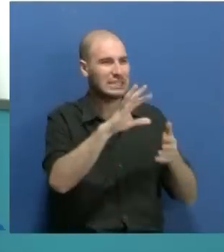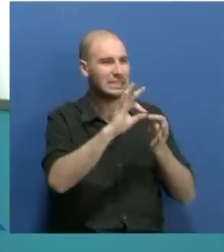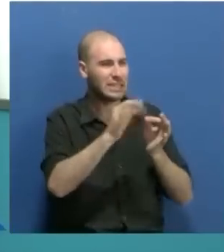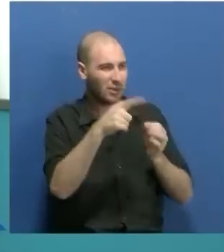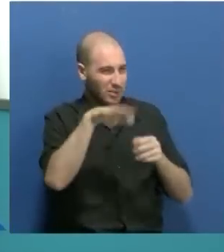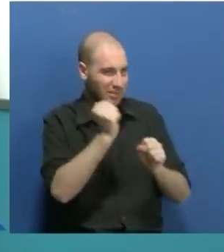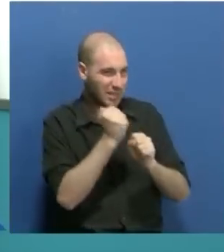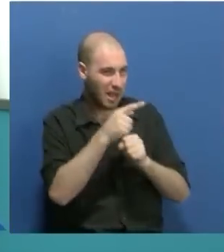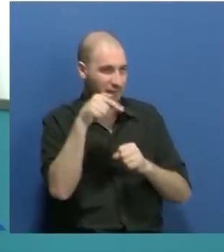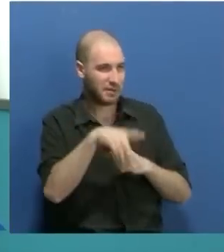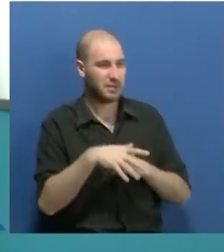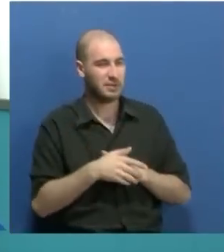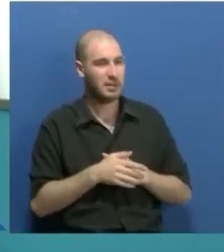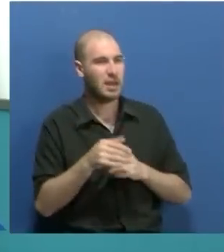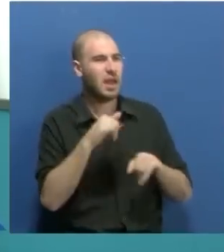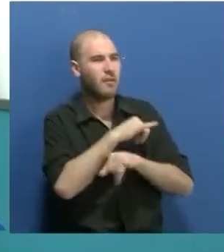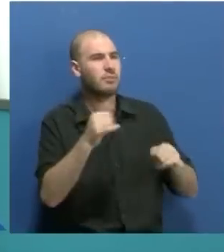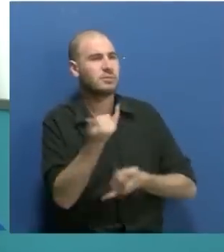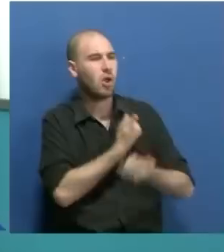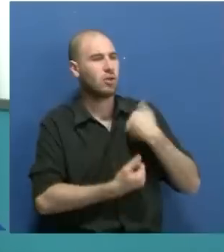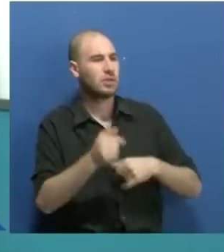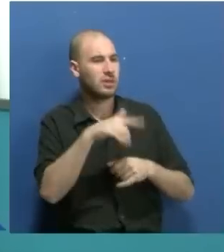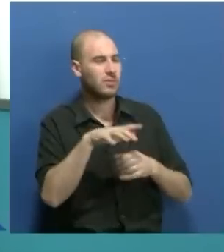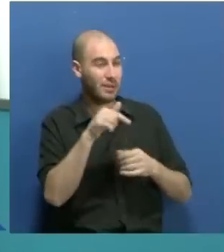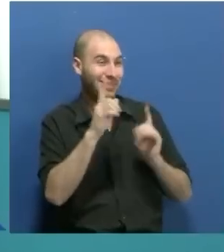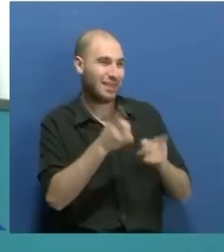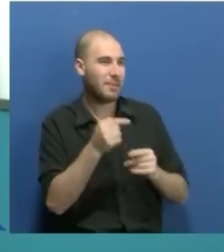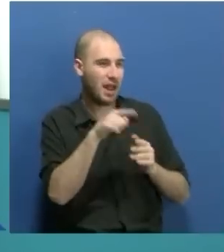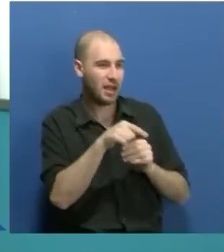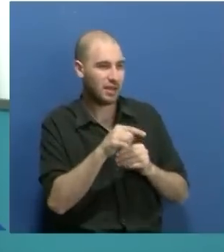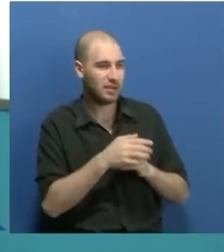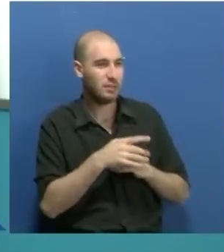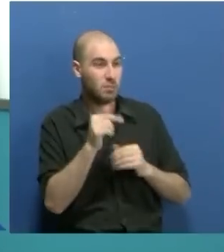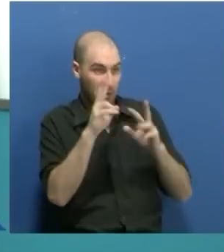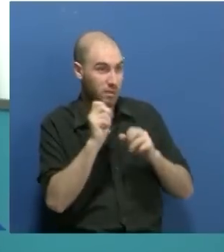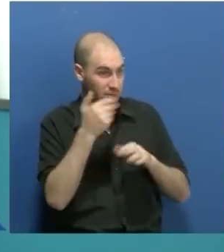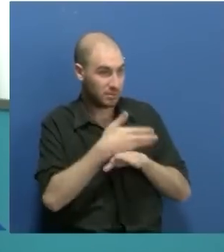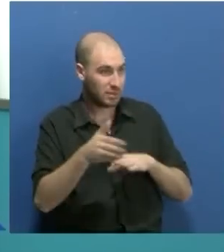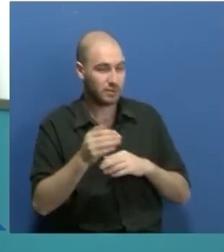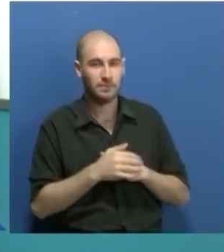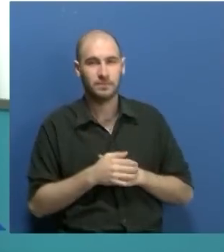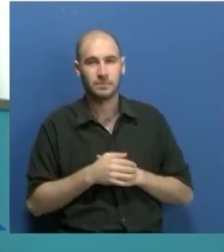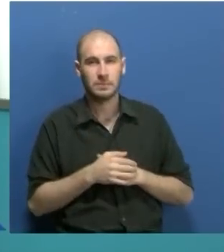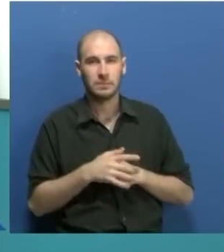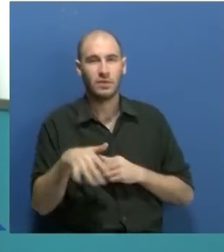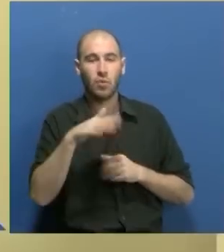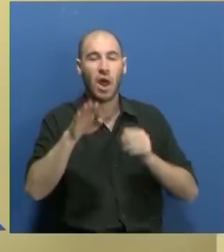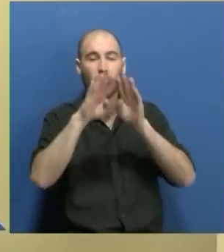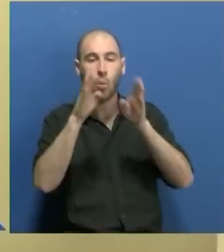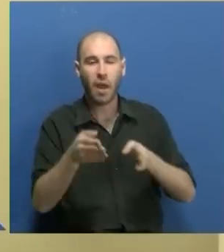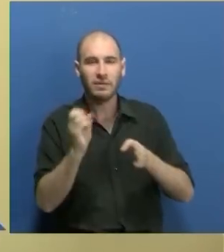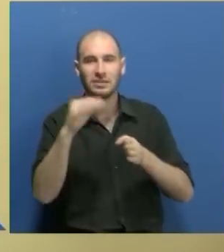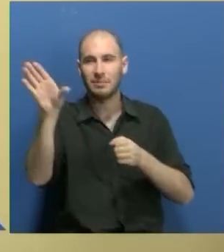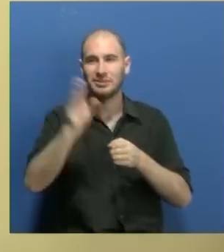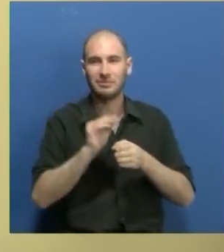están trabajando ustedes? ¿Qué información nos pueden dar sobre eso? Porque también debe tener muchísimo para investigar, ¿no? Bueno, el nombre de las cuevas deriva de